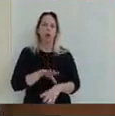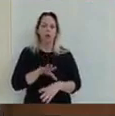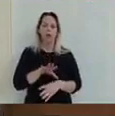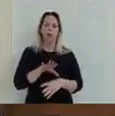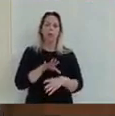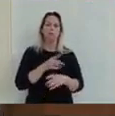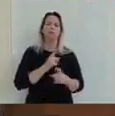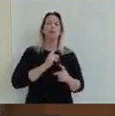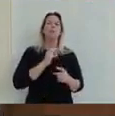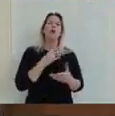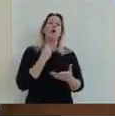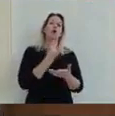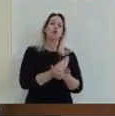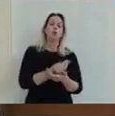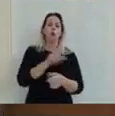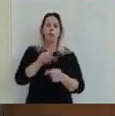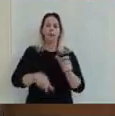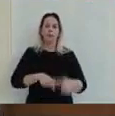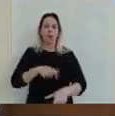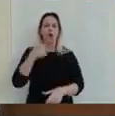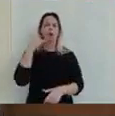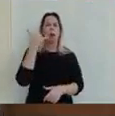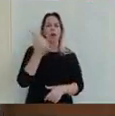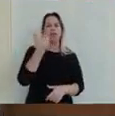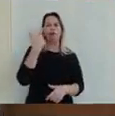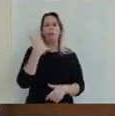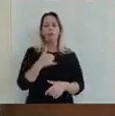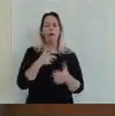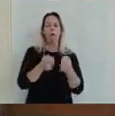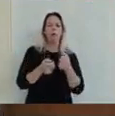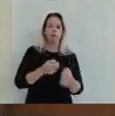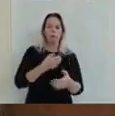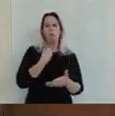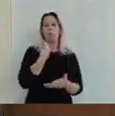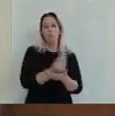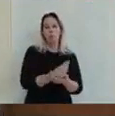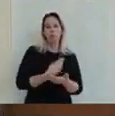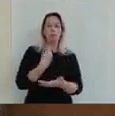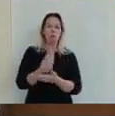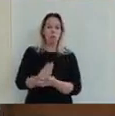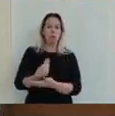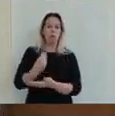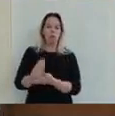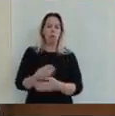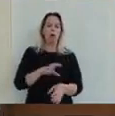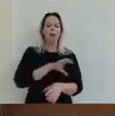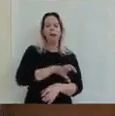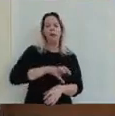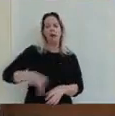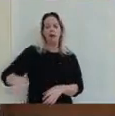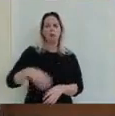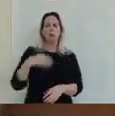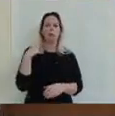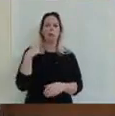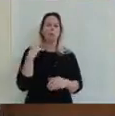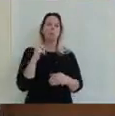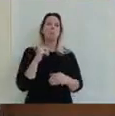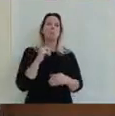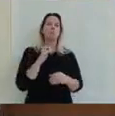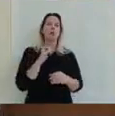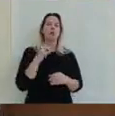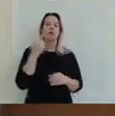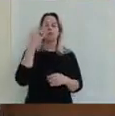el resto del hospital en una infección masiva. ¿Cómo sucedió en otros hospitales? El Chaco, sin más nombrarlo. La